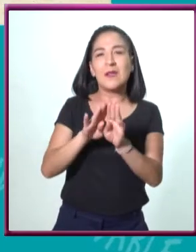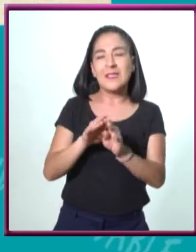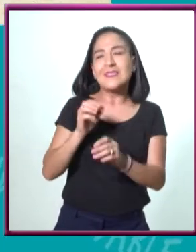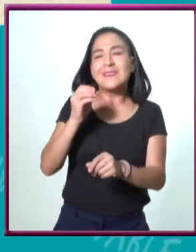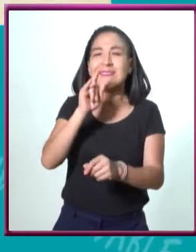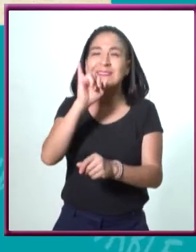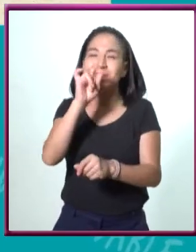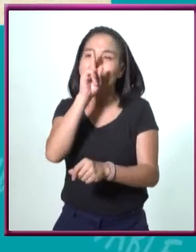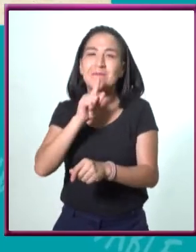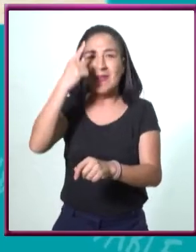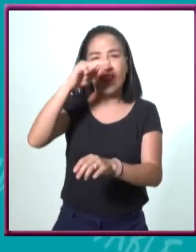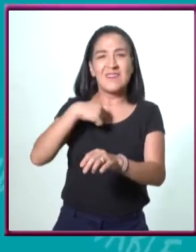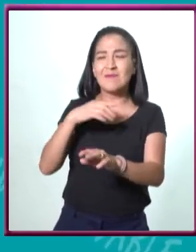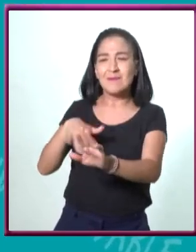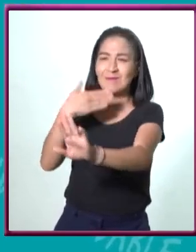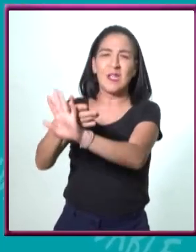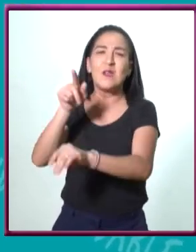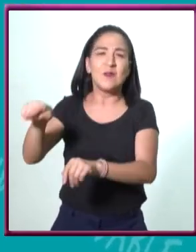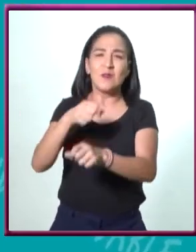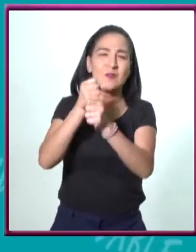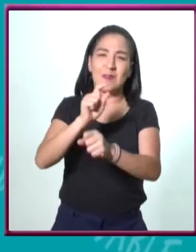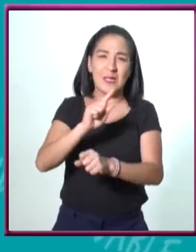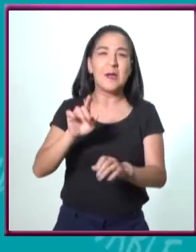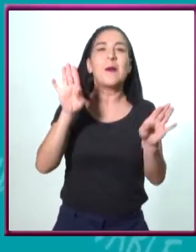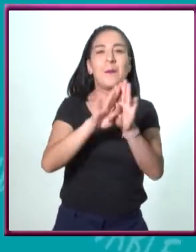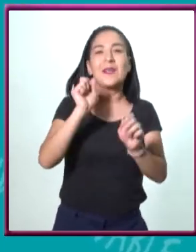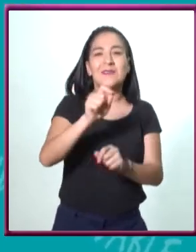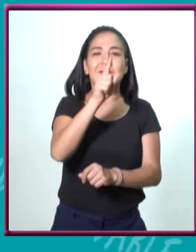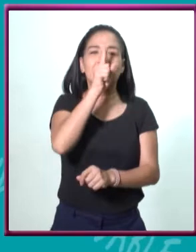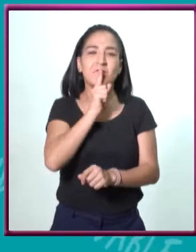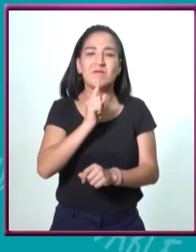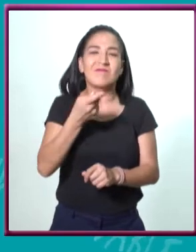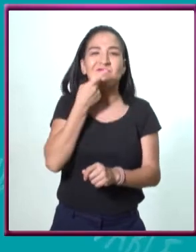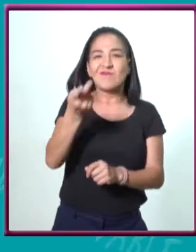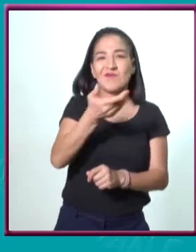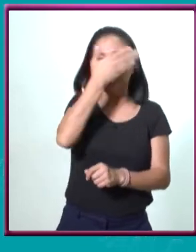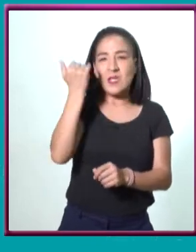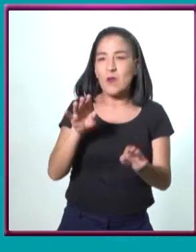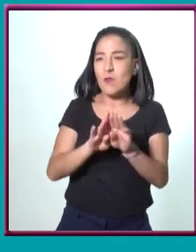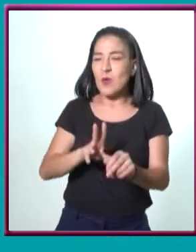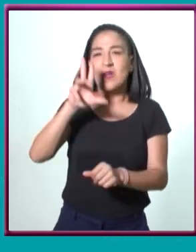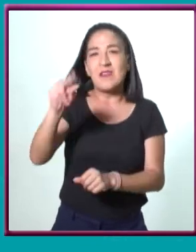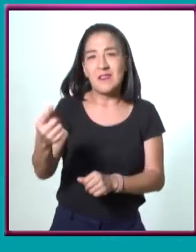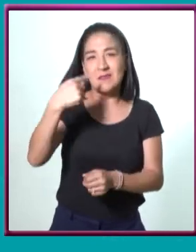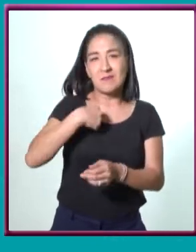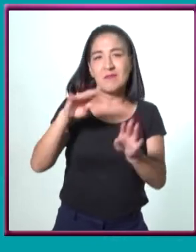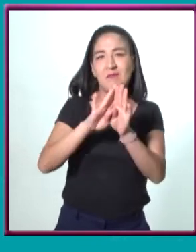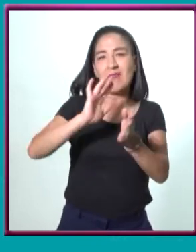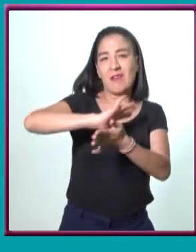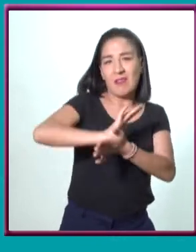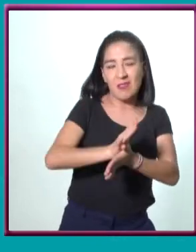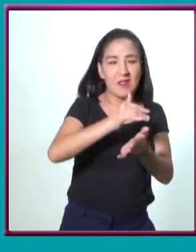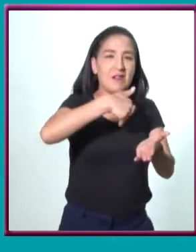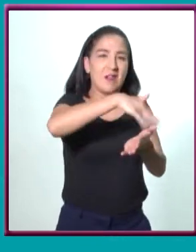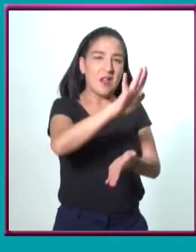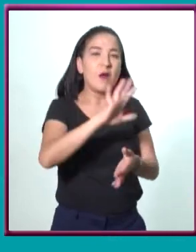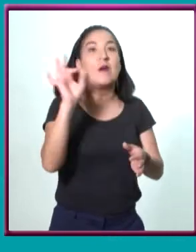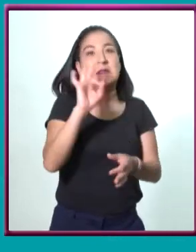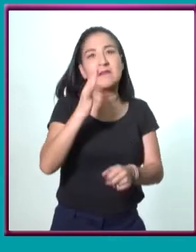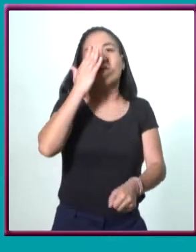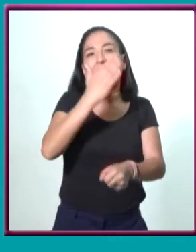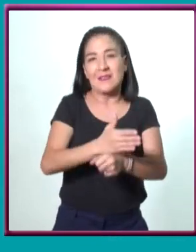hacer sufrir a las personas. A veces mentimos porque no sabemos decir no, por temor al rechazo o a recibir algún